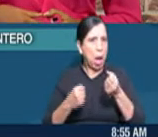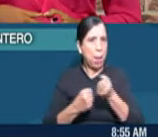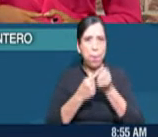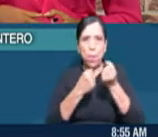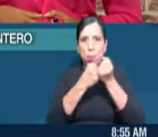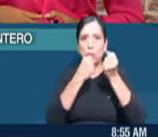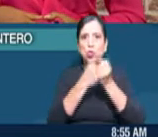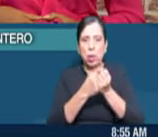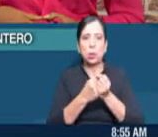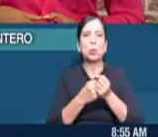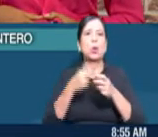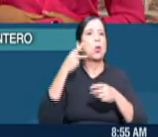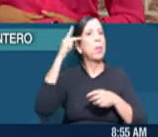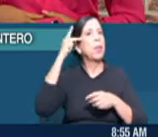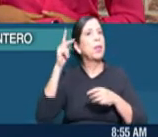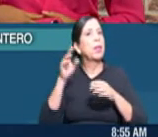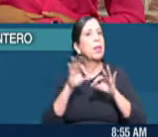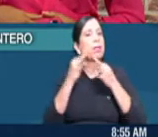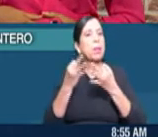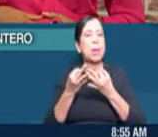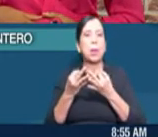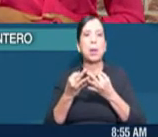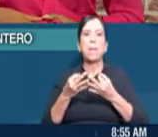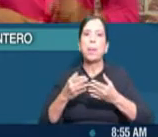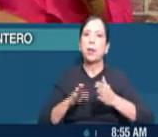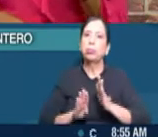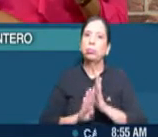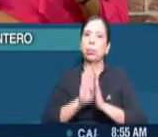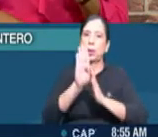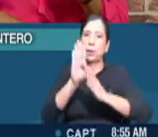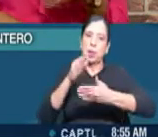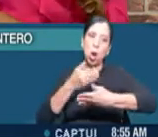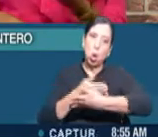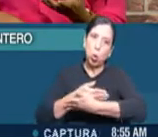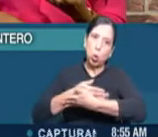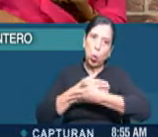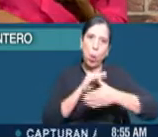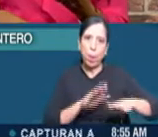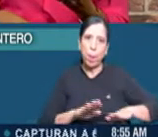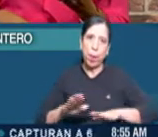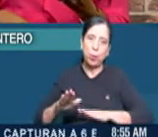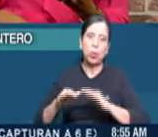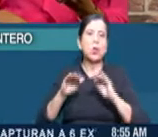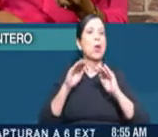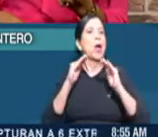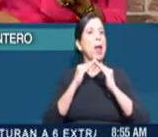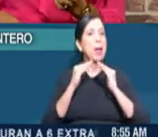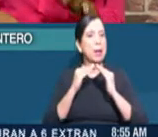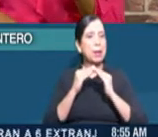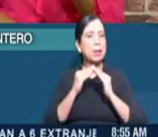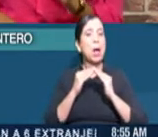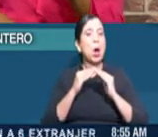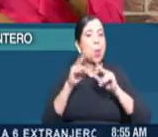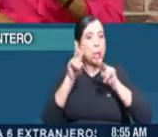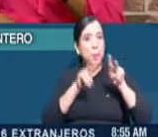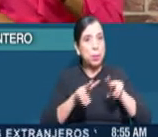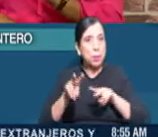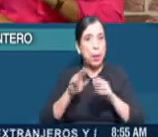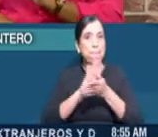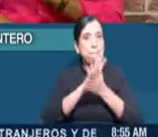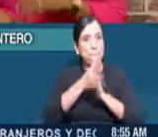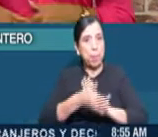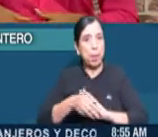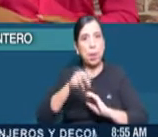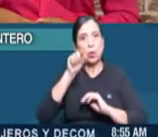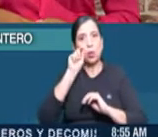de familia para el desarrollo de la primera infancia desde casa, recordando, por supuesto, que pueden visitar la página web